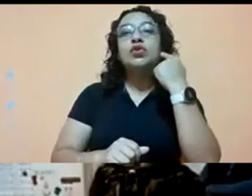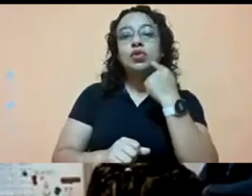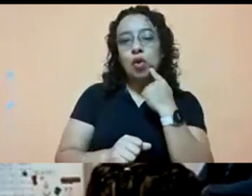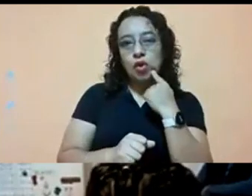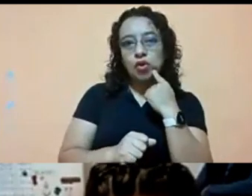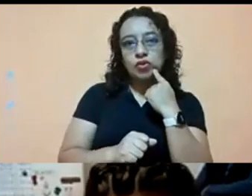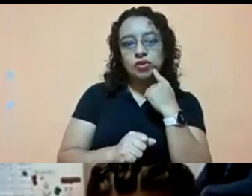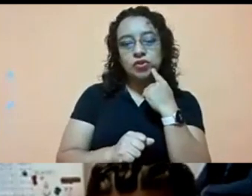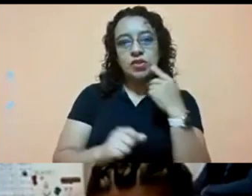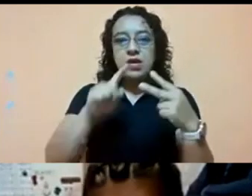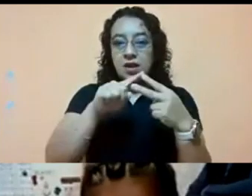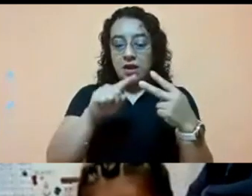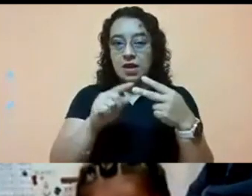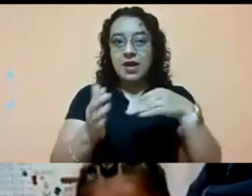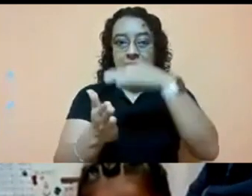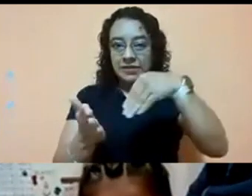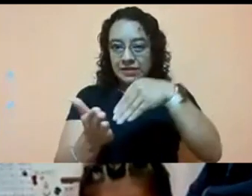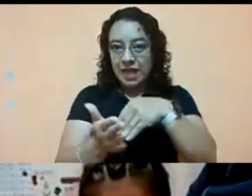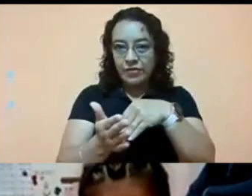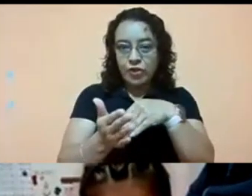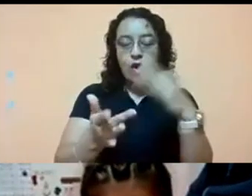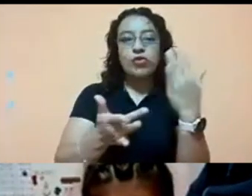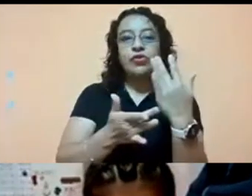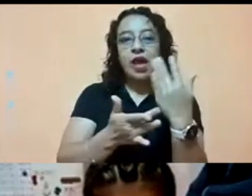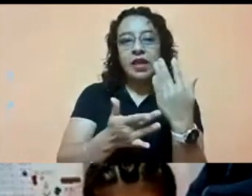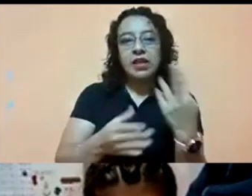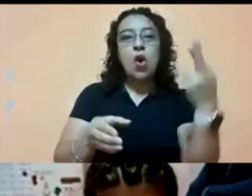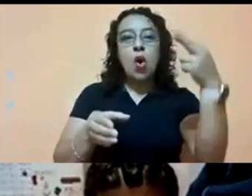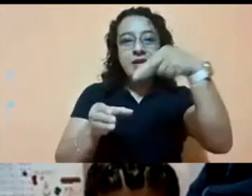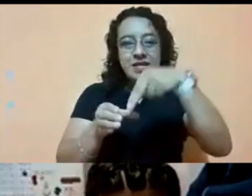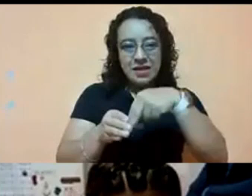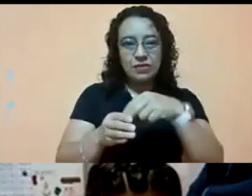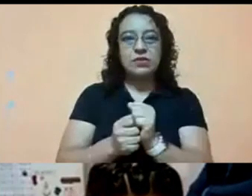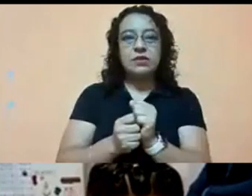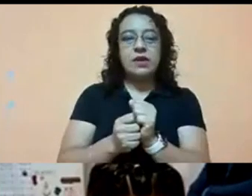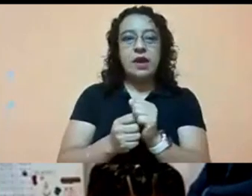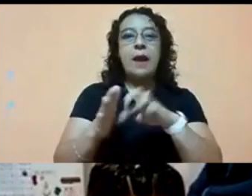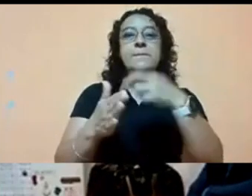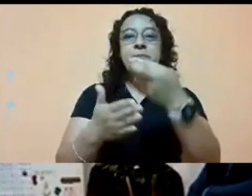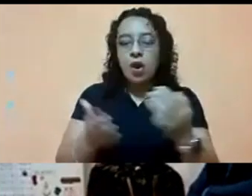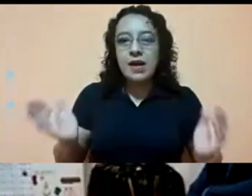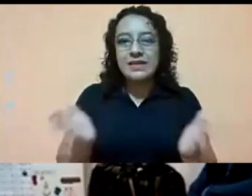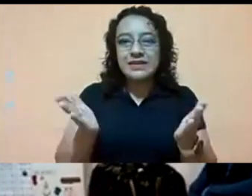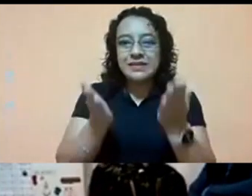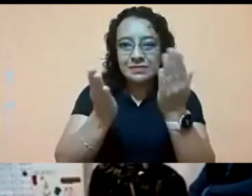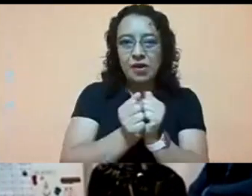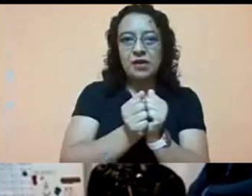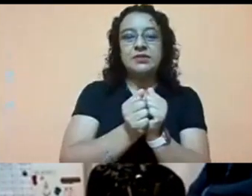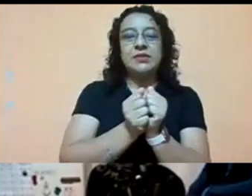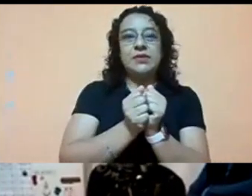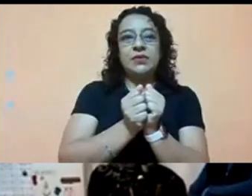los niveles preprimaria, primaria, básico, programa de estimulación temprana, programa de inclusión